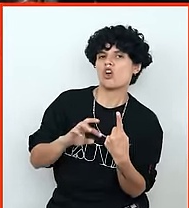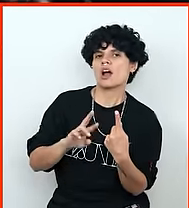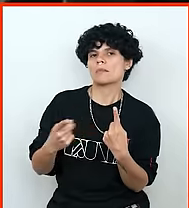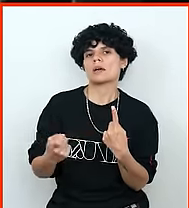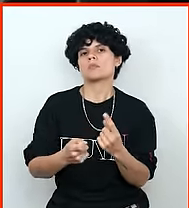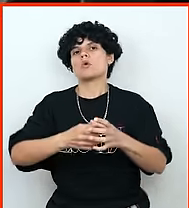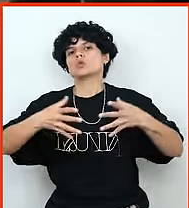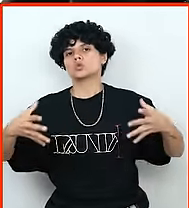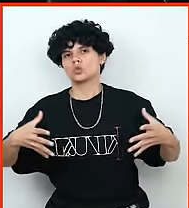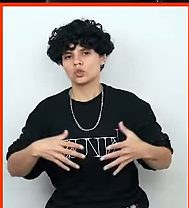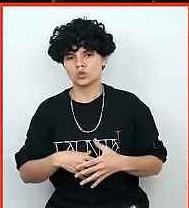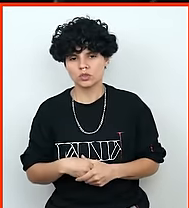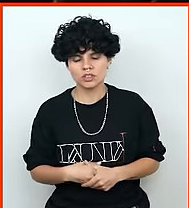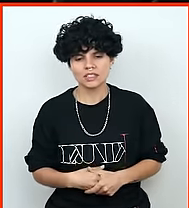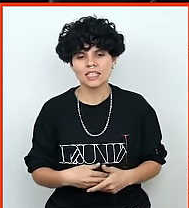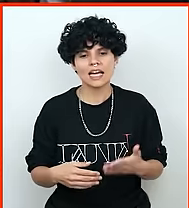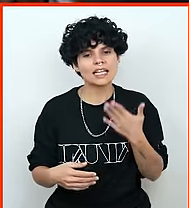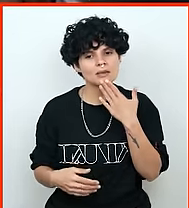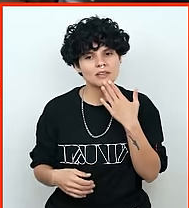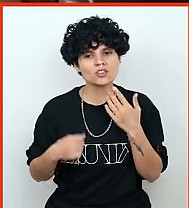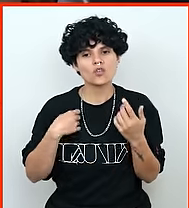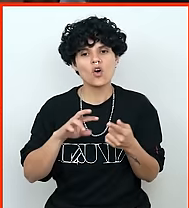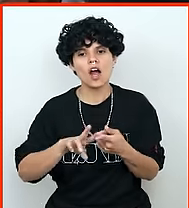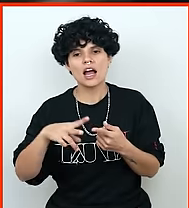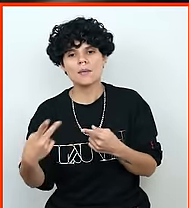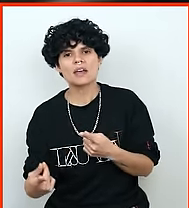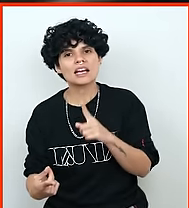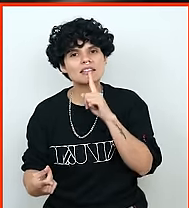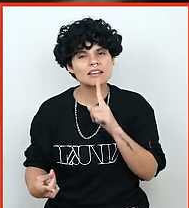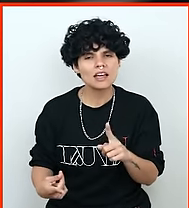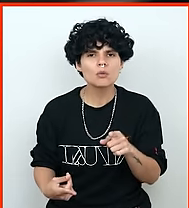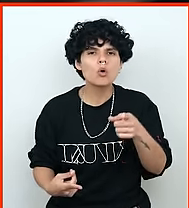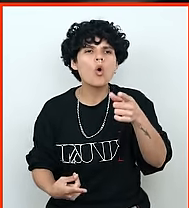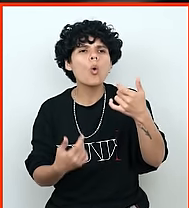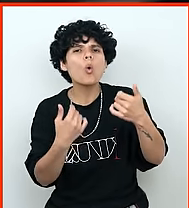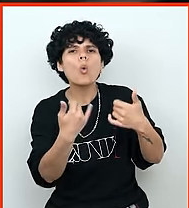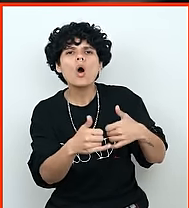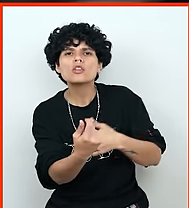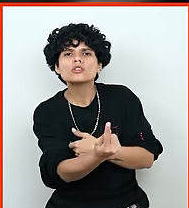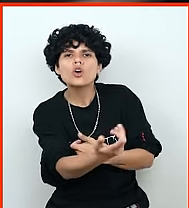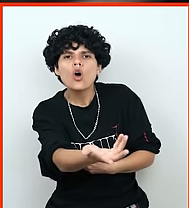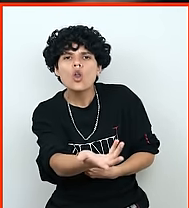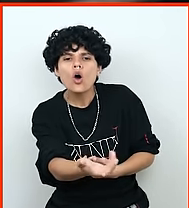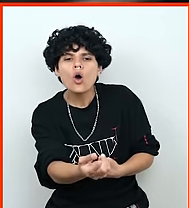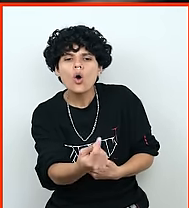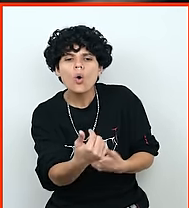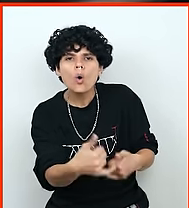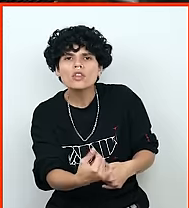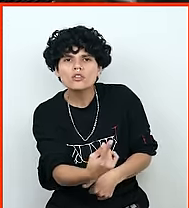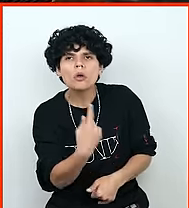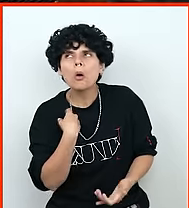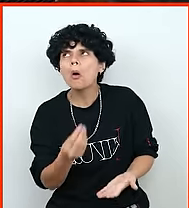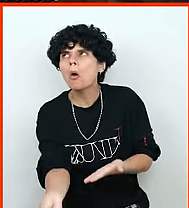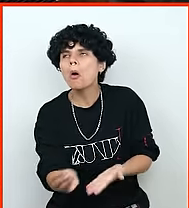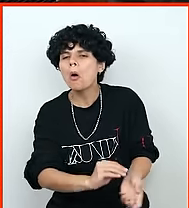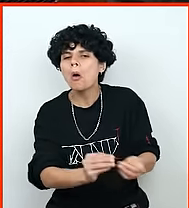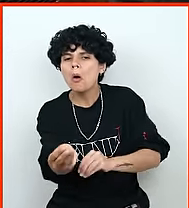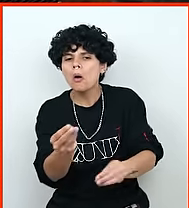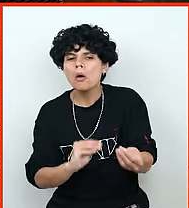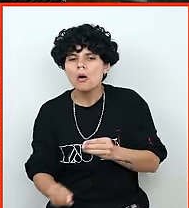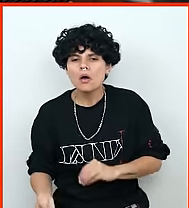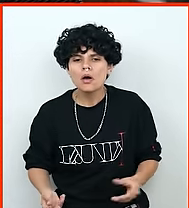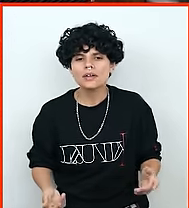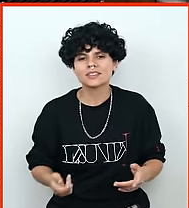una weá plural. Mira, ya, pues aquí, aquí le saco la T. Le pongo pero la. ¿Estáis jugando solo vos, no, JC? No, weón, pero mira, le bajo aquí,